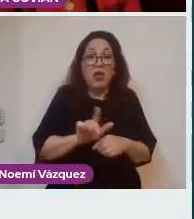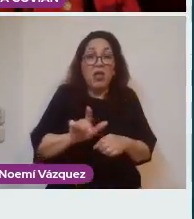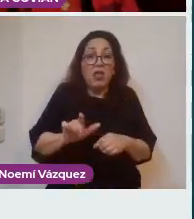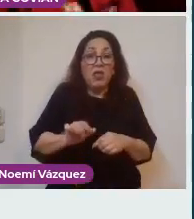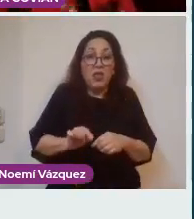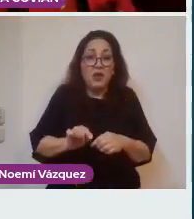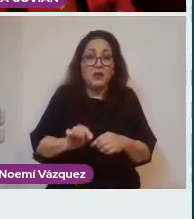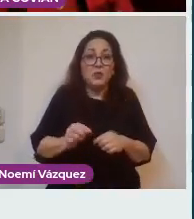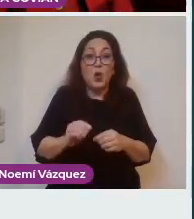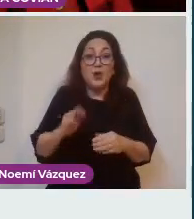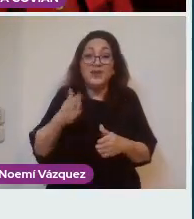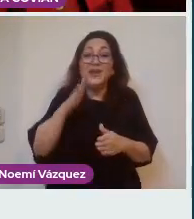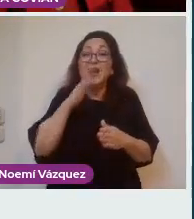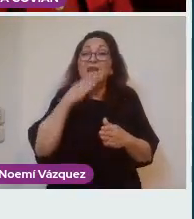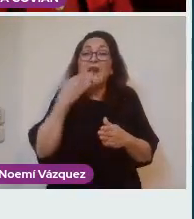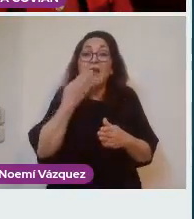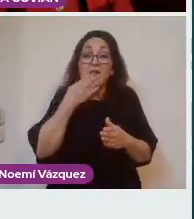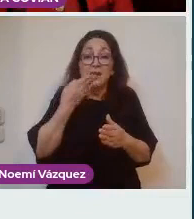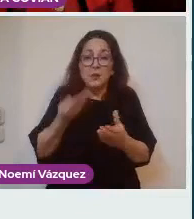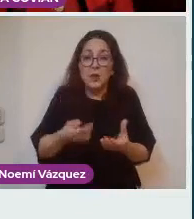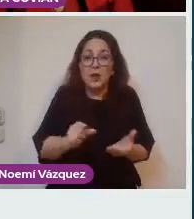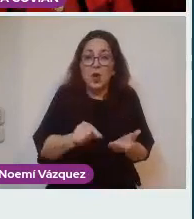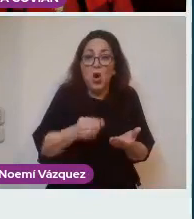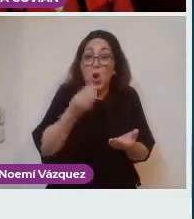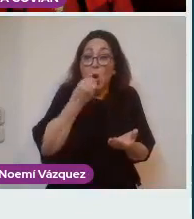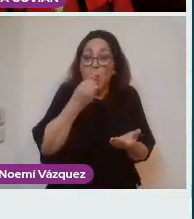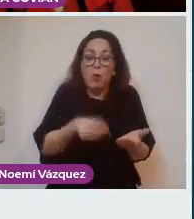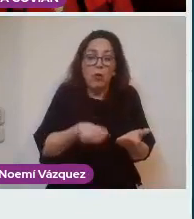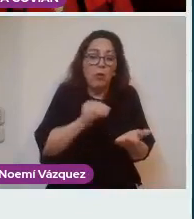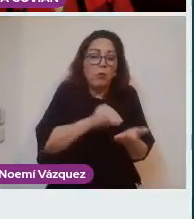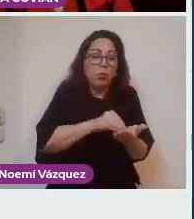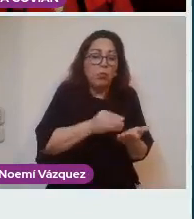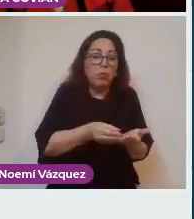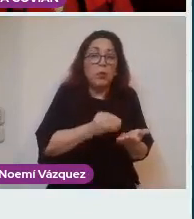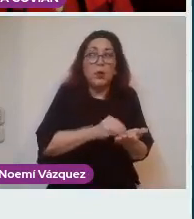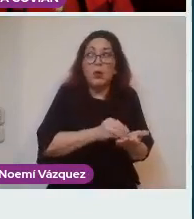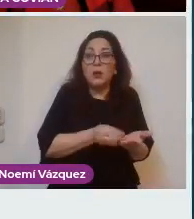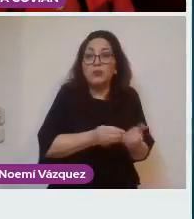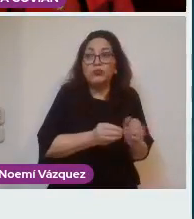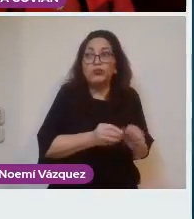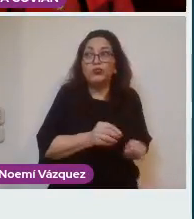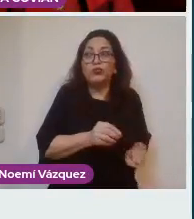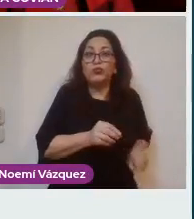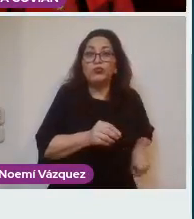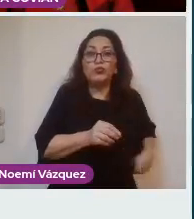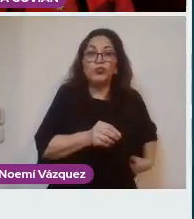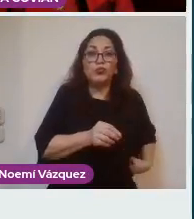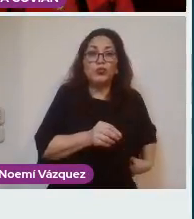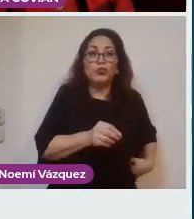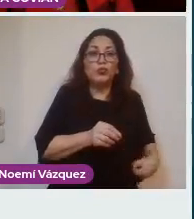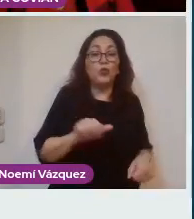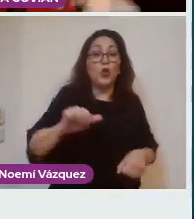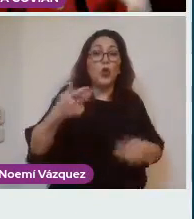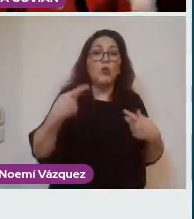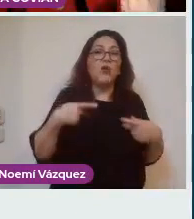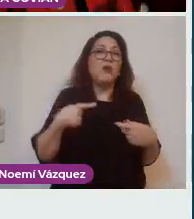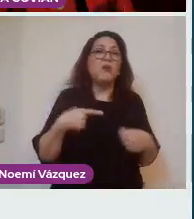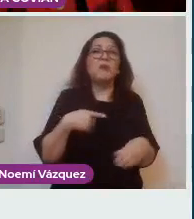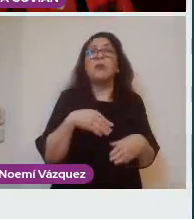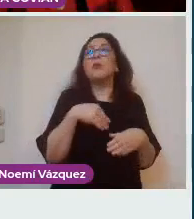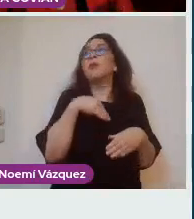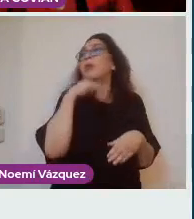cada 5 personas están en esta situación de algún tipo de trastorno leve